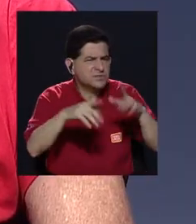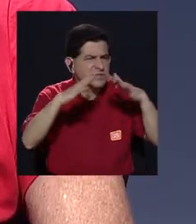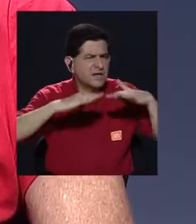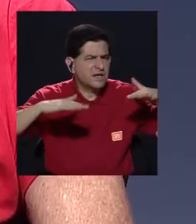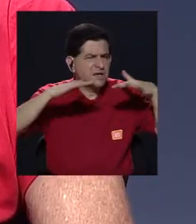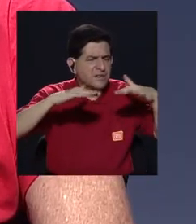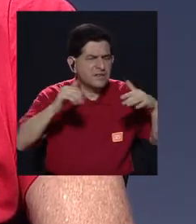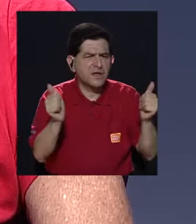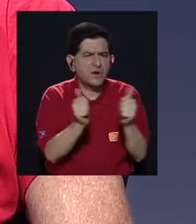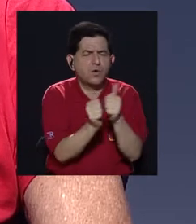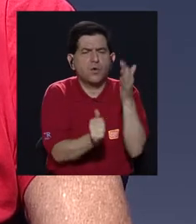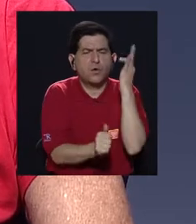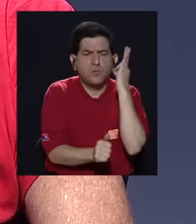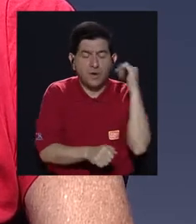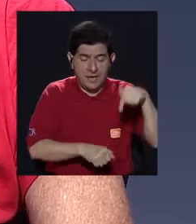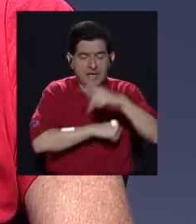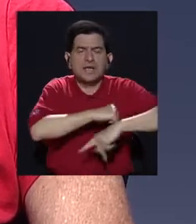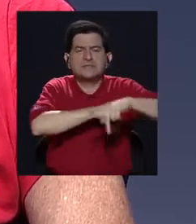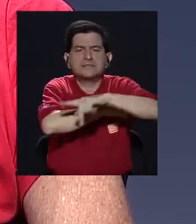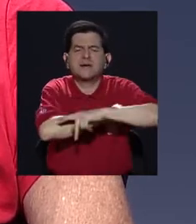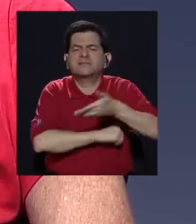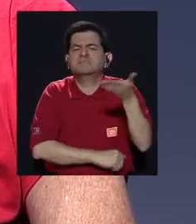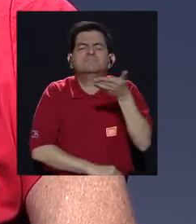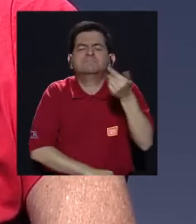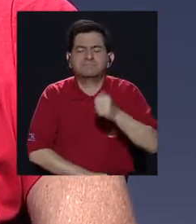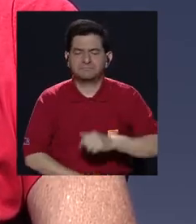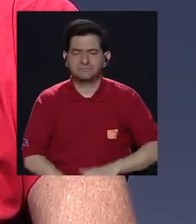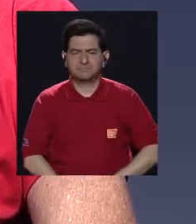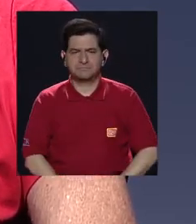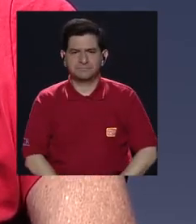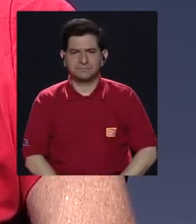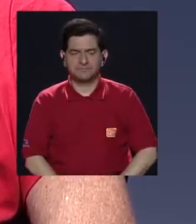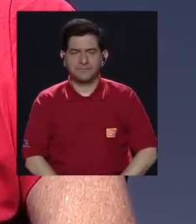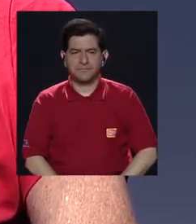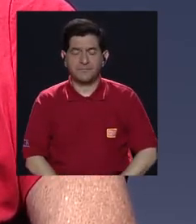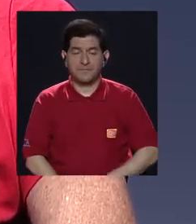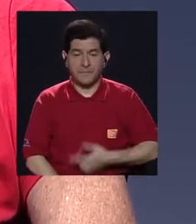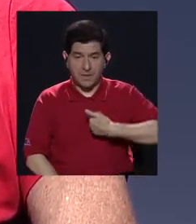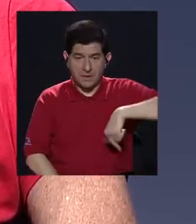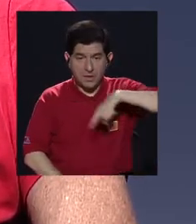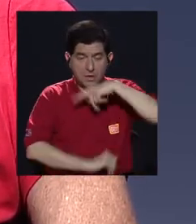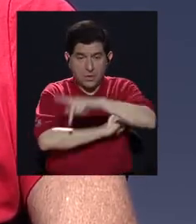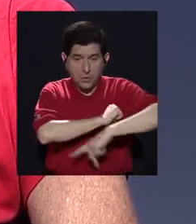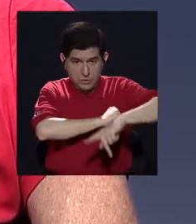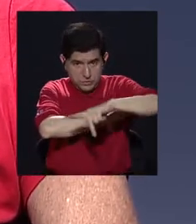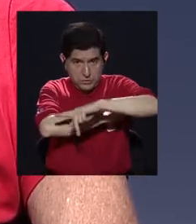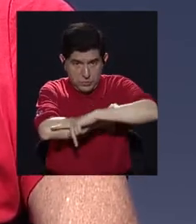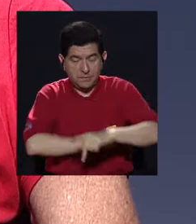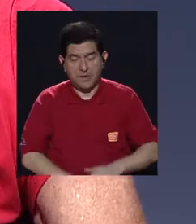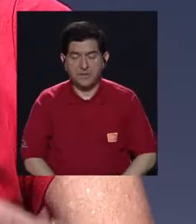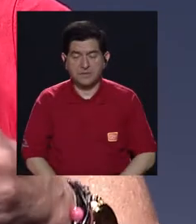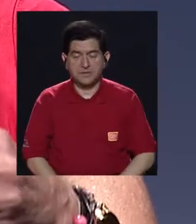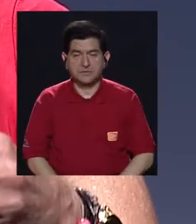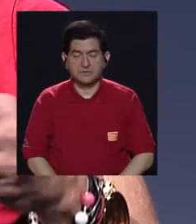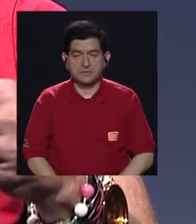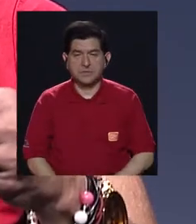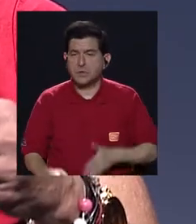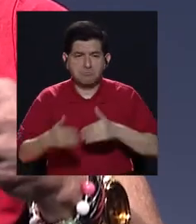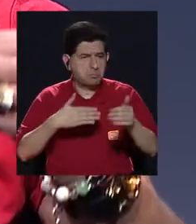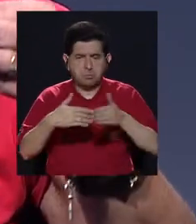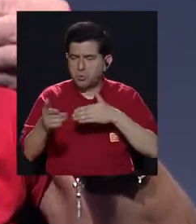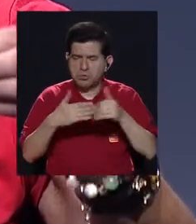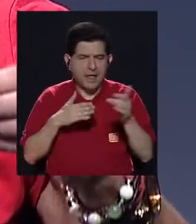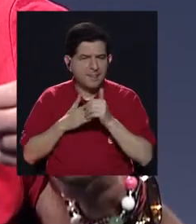en la parte ambiental con la mujer en nuestro país y nuestro país aún cuando